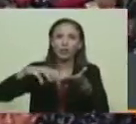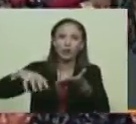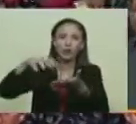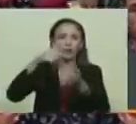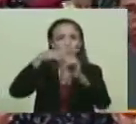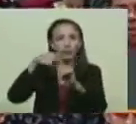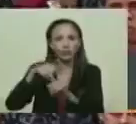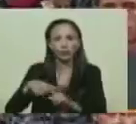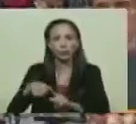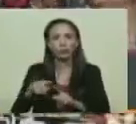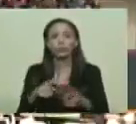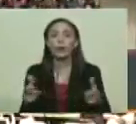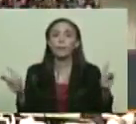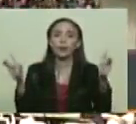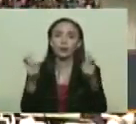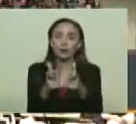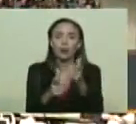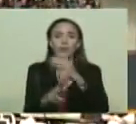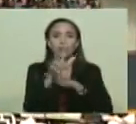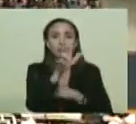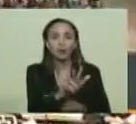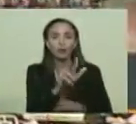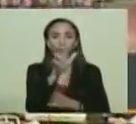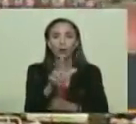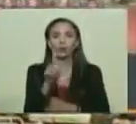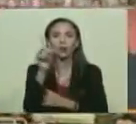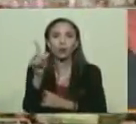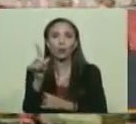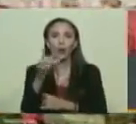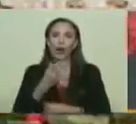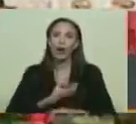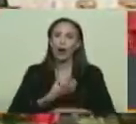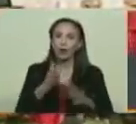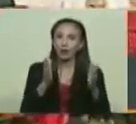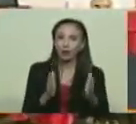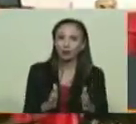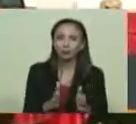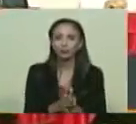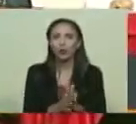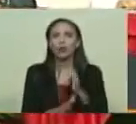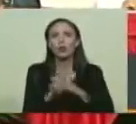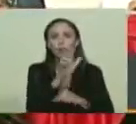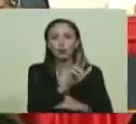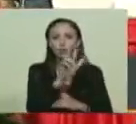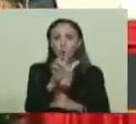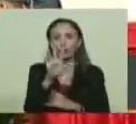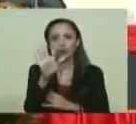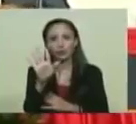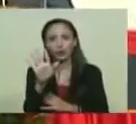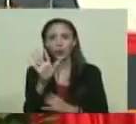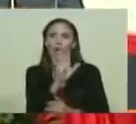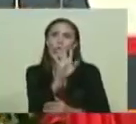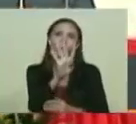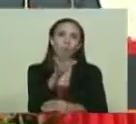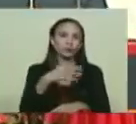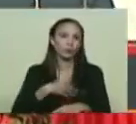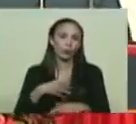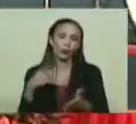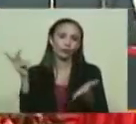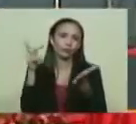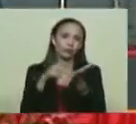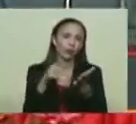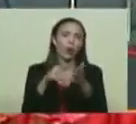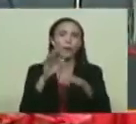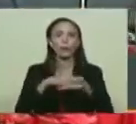Y me reuní con 331 alcaldes. De los 335 hubo 4 que no pudieron venir por razones